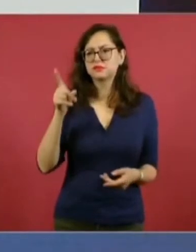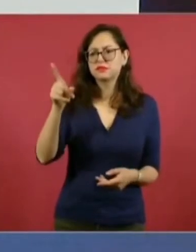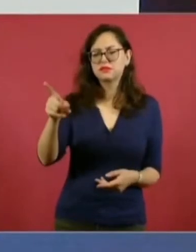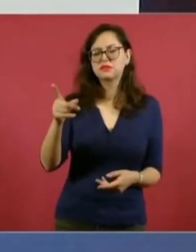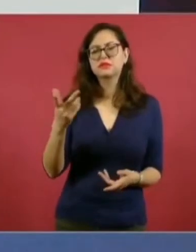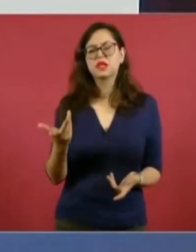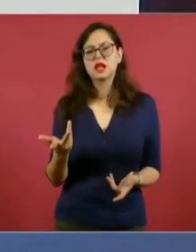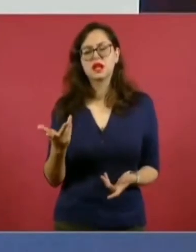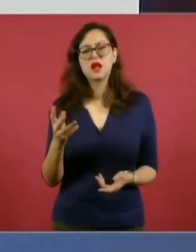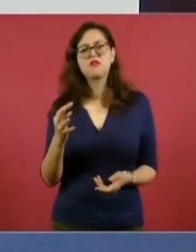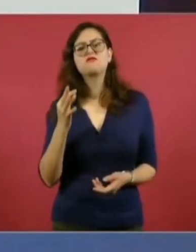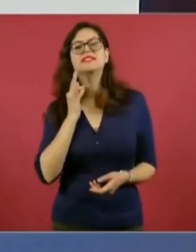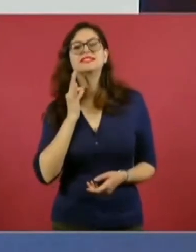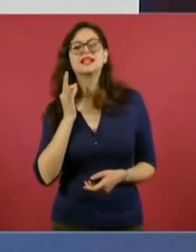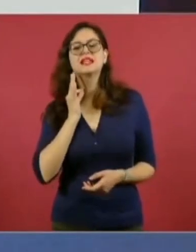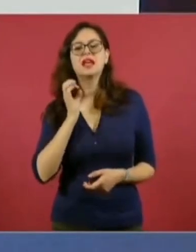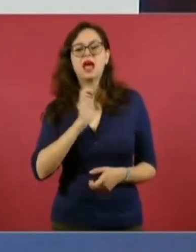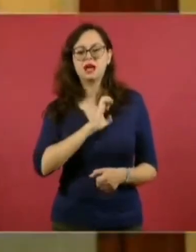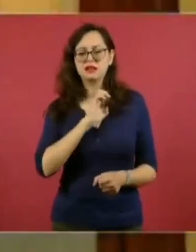Fiscalía Especial,